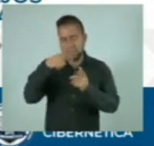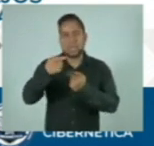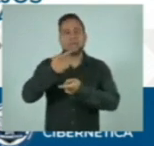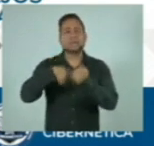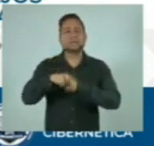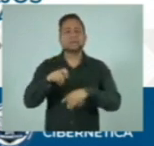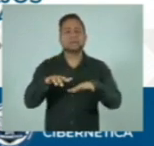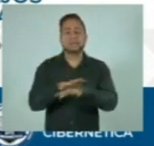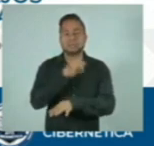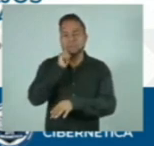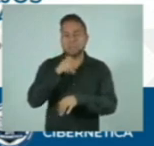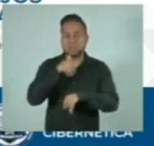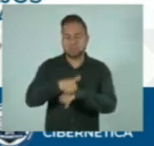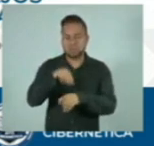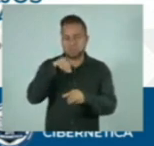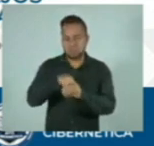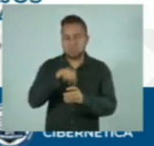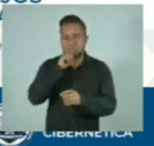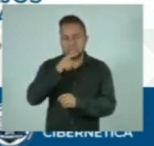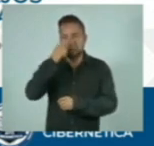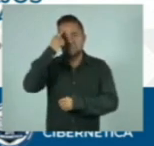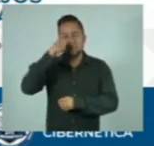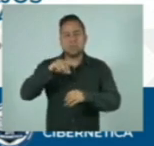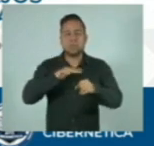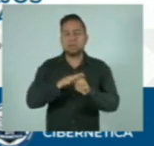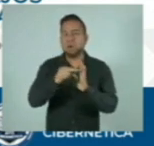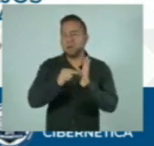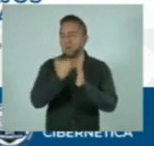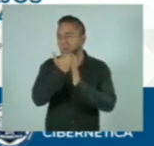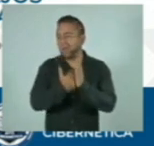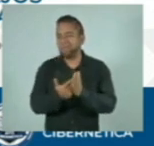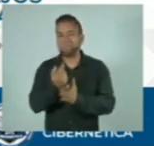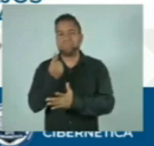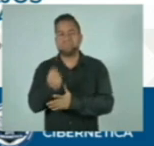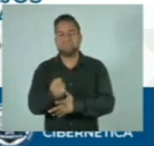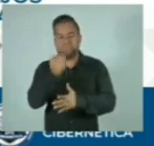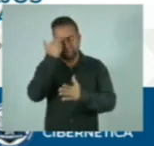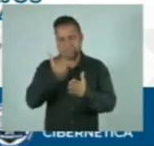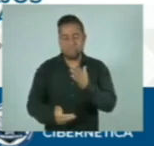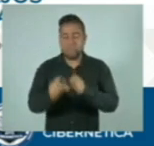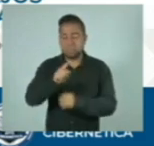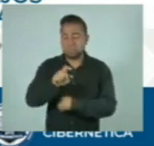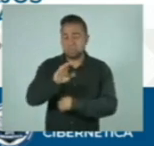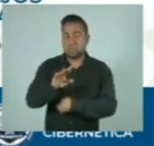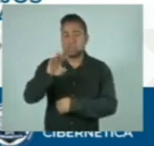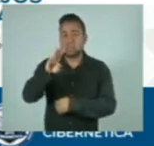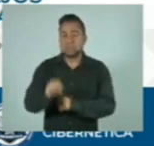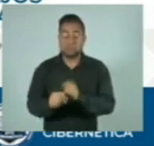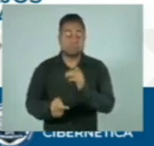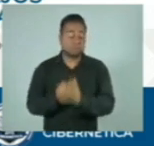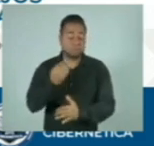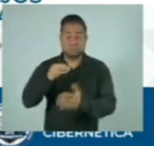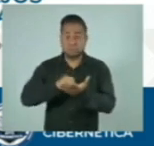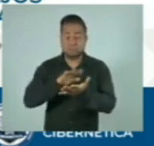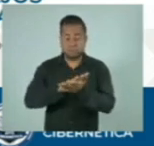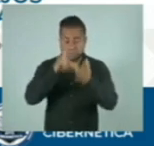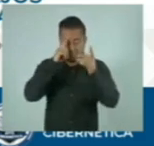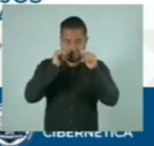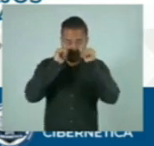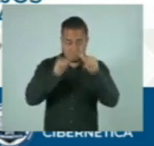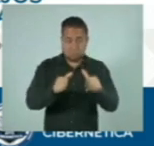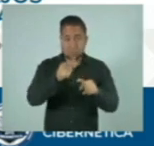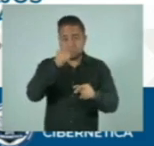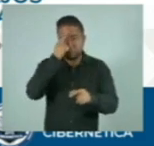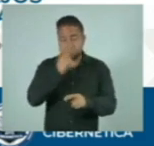identidad, robo de contraseñas y violación a las normas comunitarias. 159 incidentes históricos atendidos en esta unidad al